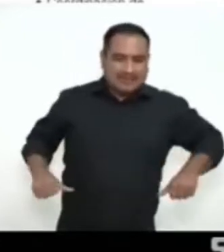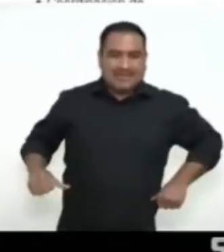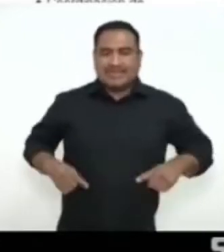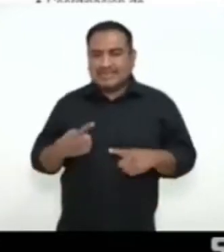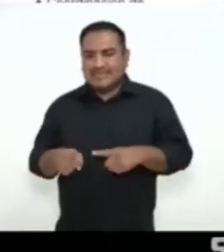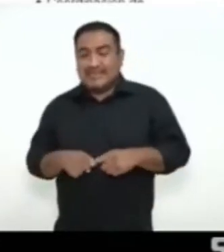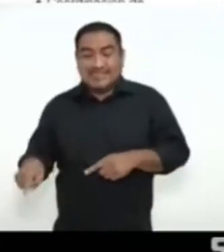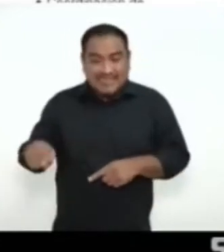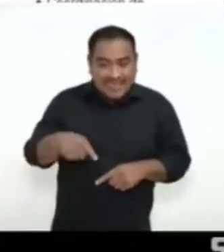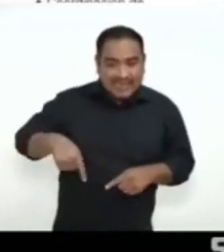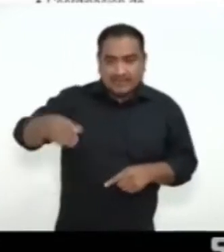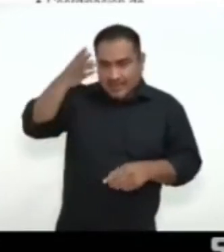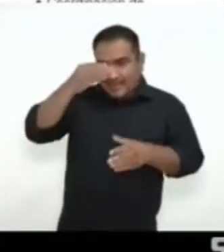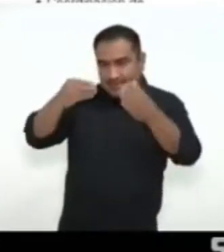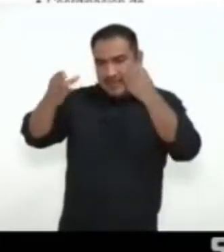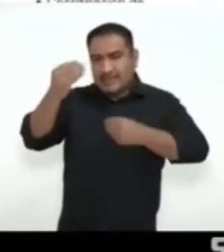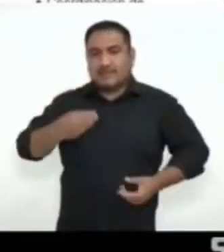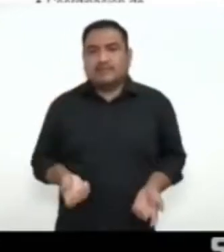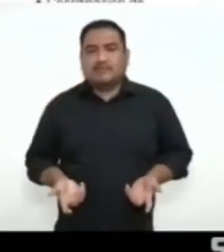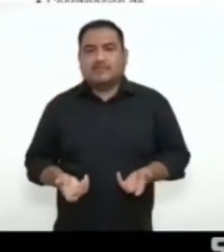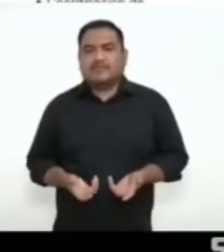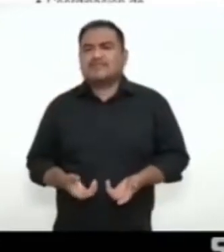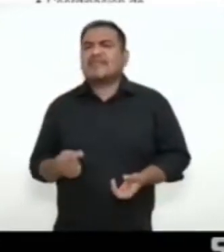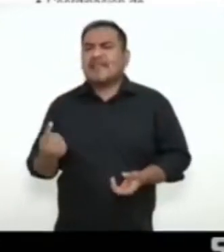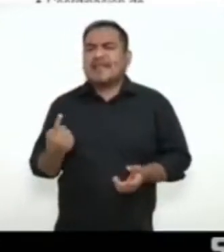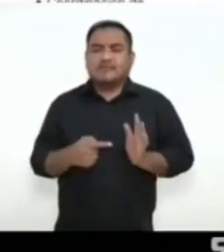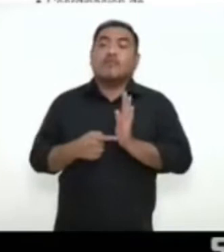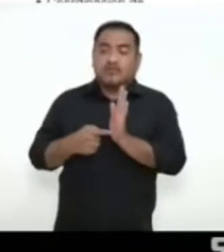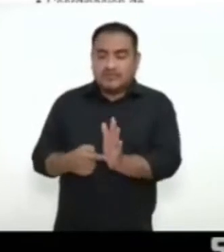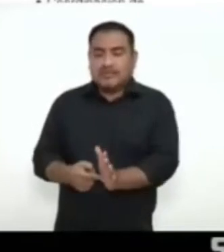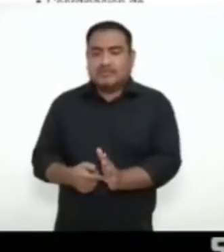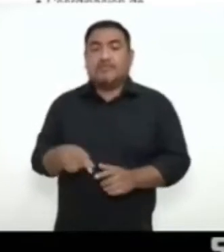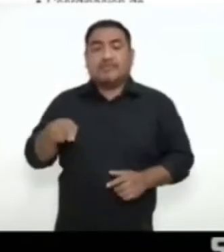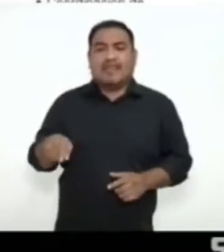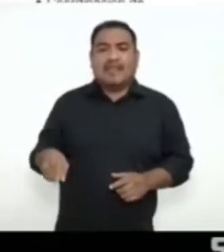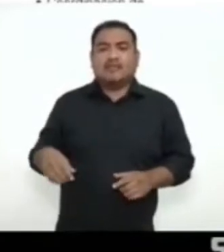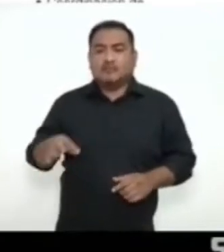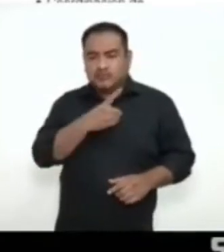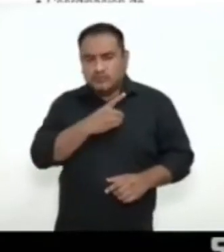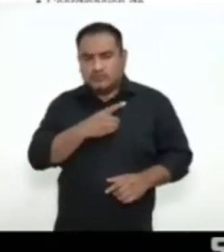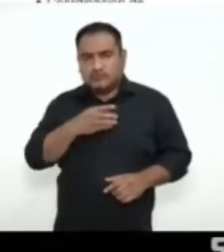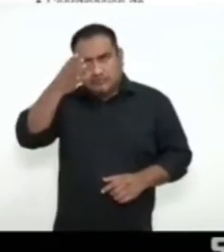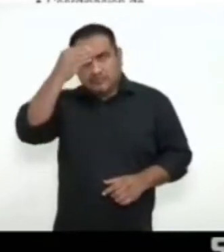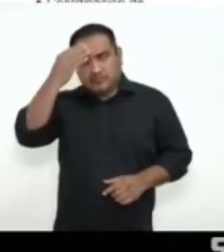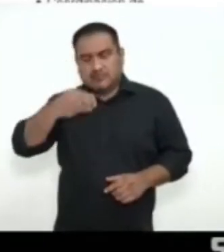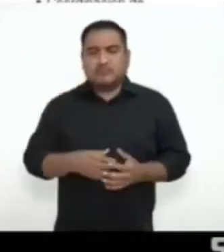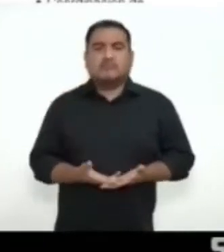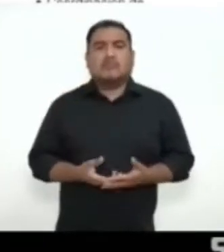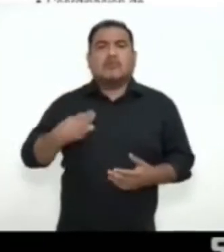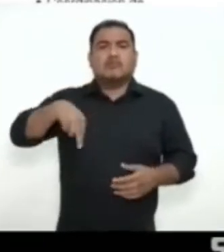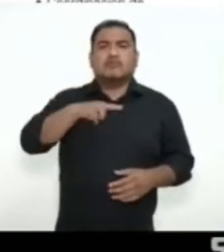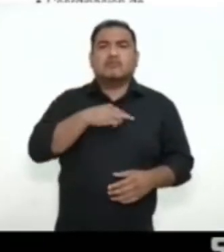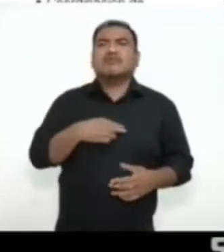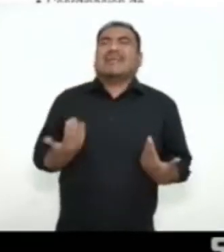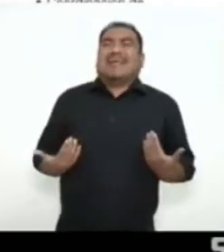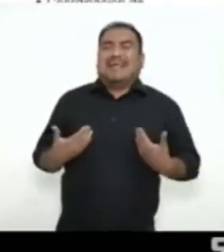puedan aprender de lo que les estamos mostrando, pero también de ellos mismos. Y podemos nosotros entender qué es lo que nos